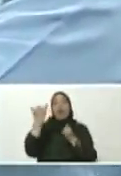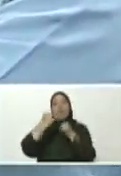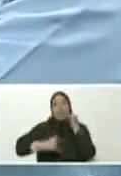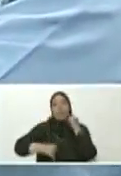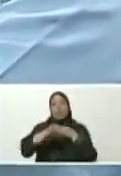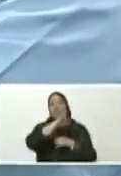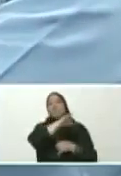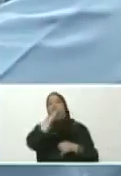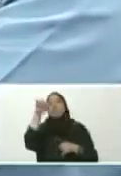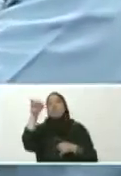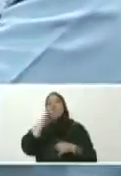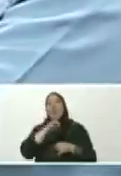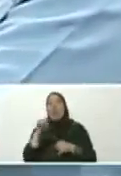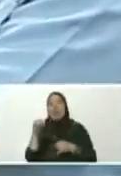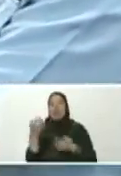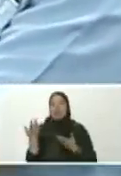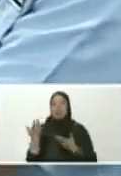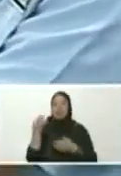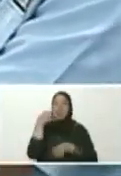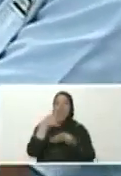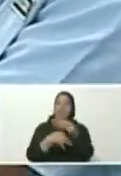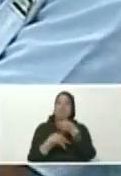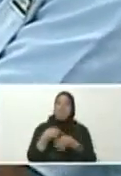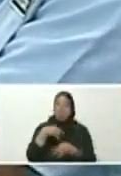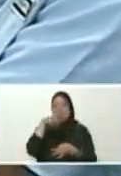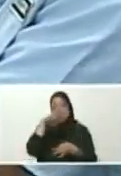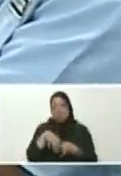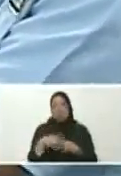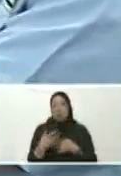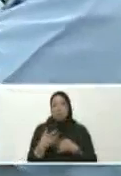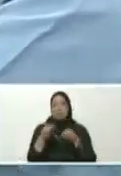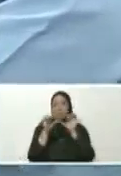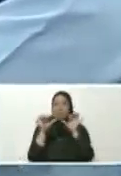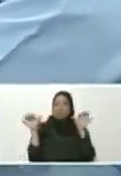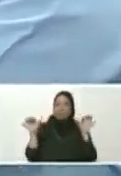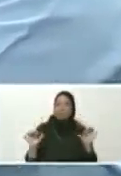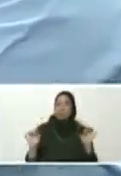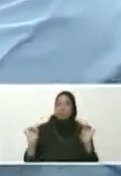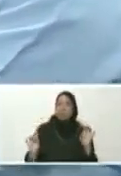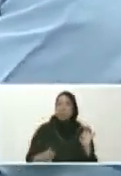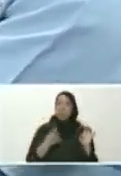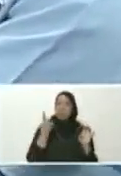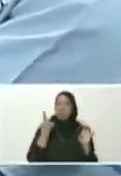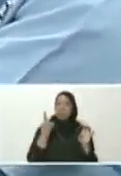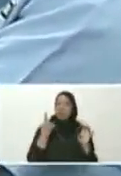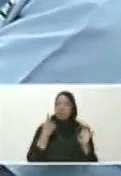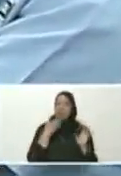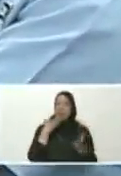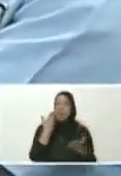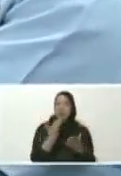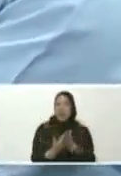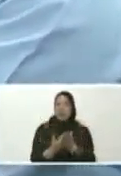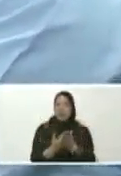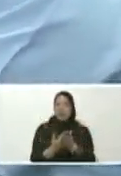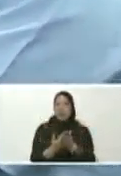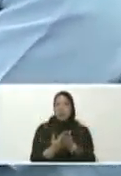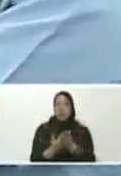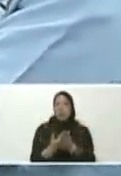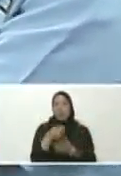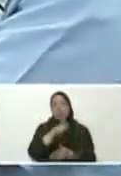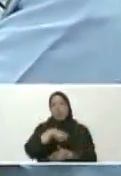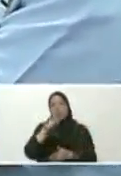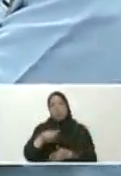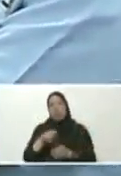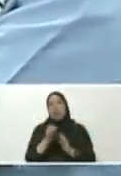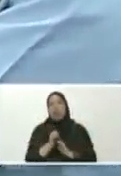correcto. Aquí, Oroño, ¿qué me cuentas de este sistema? Bueno, señor presidente, primero que nada queremos darle las gracias a usted, al ciudadano gobernador, por